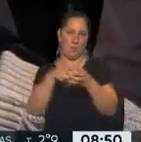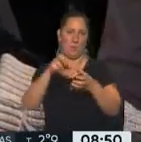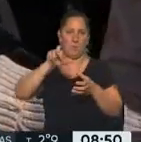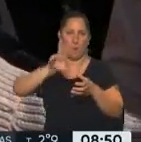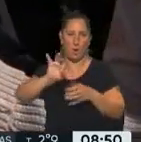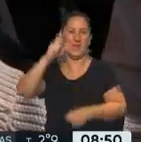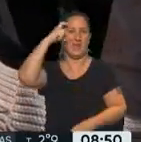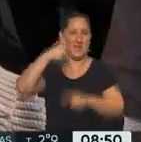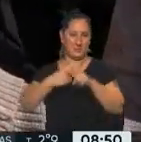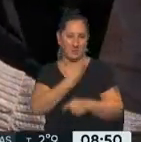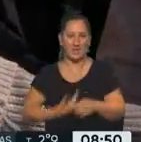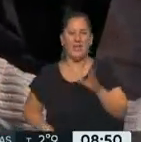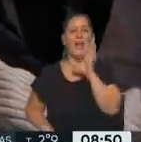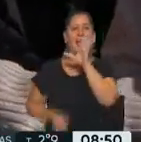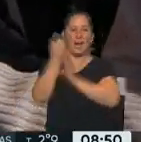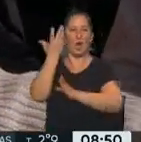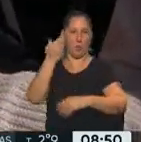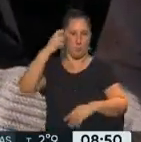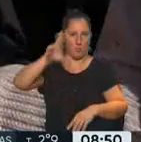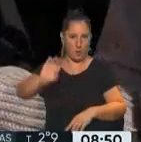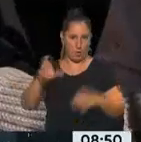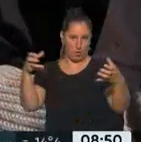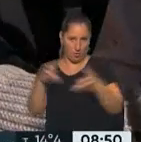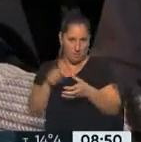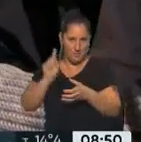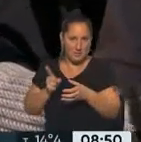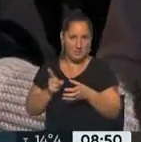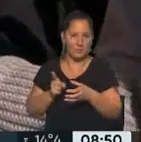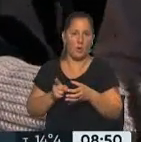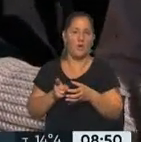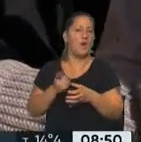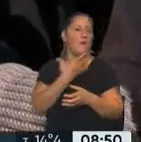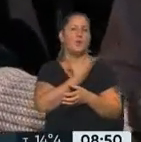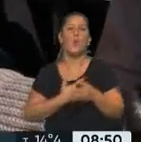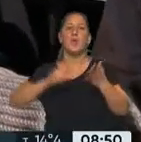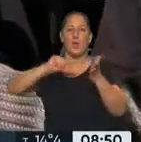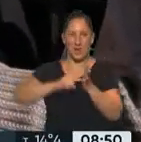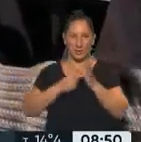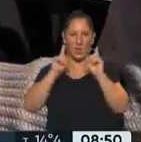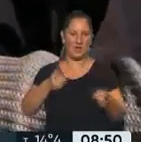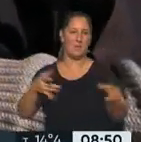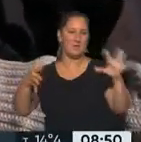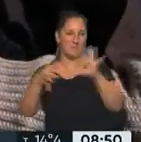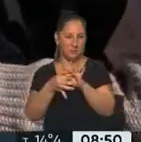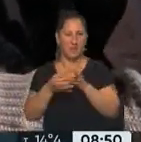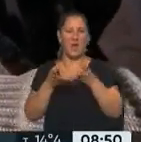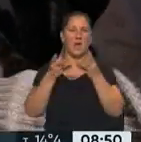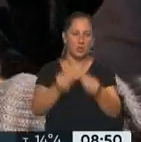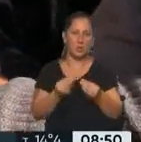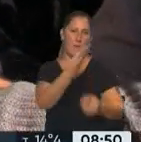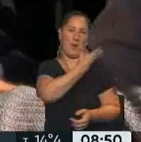el expresidente, es el creador de este espacio, quien llevó a este espacio a ser gobierno de la Ciudad de Buenos Aires, a ser presidente,